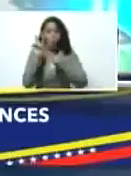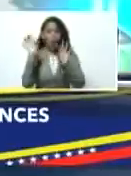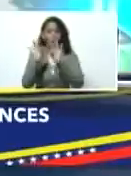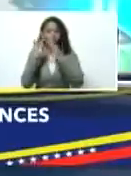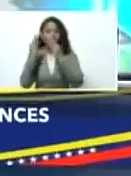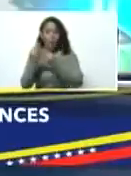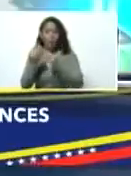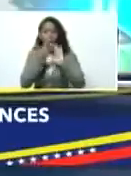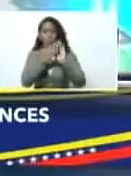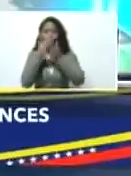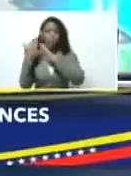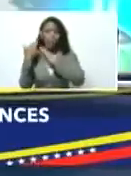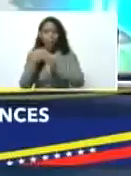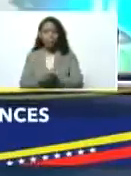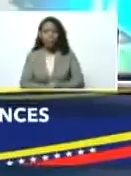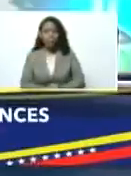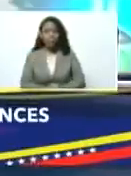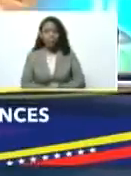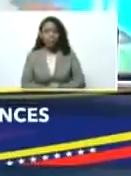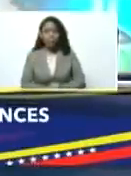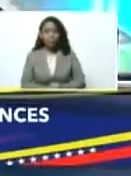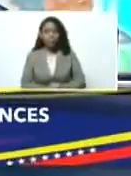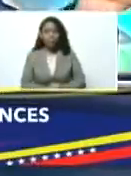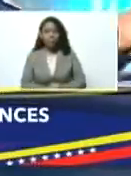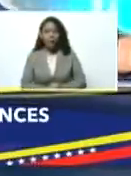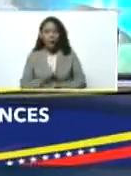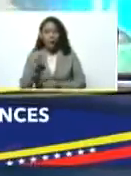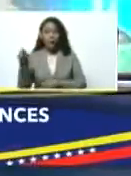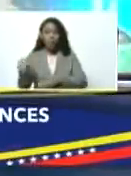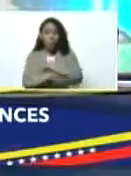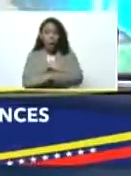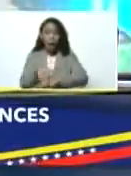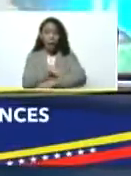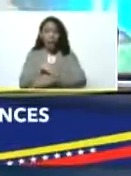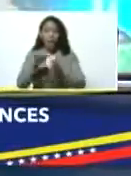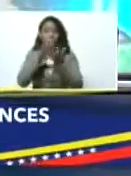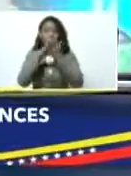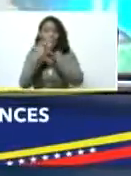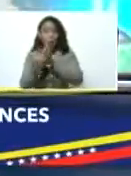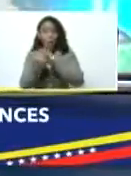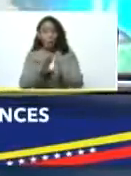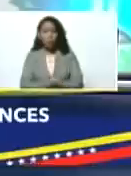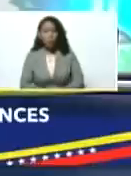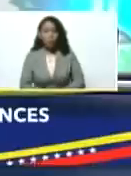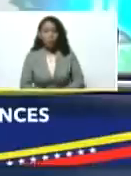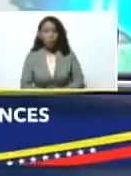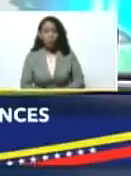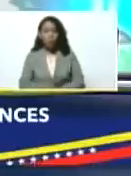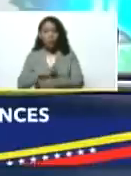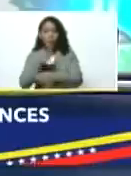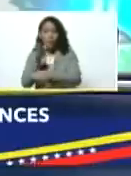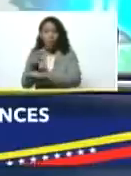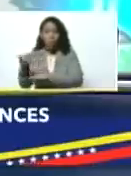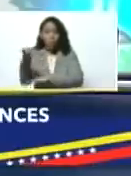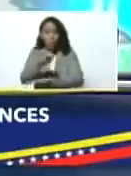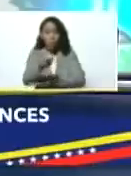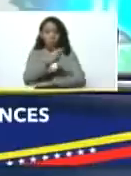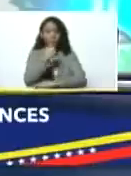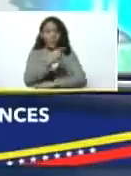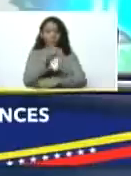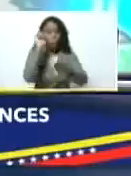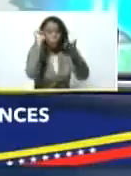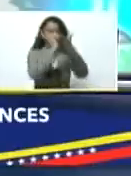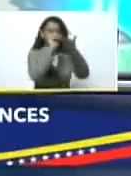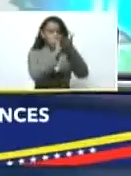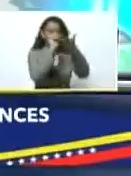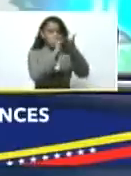familia, en su comunidad, en su urbanización, en su barrio. Ir a la búsqueda, decirle y tocarle la